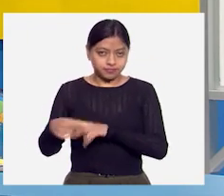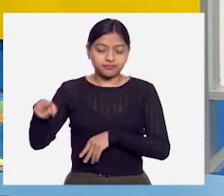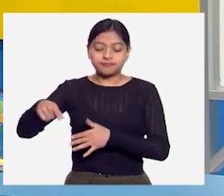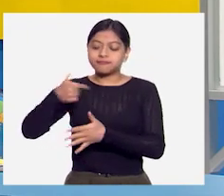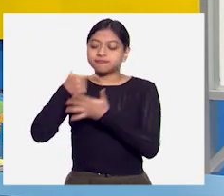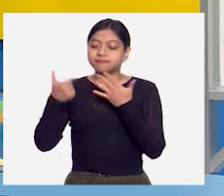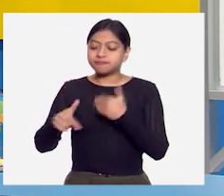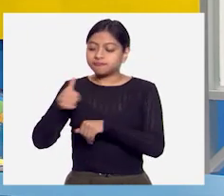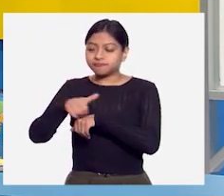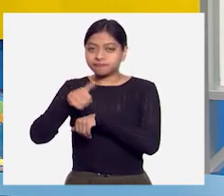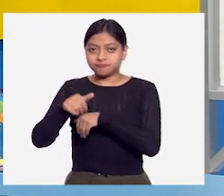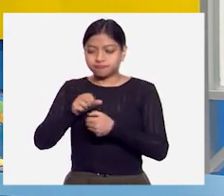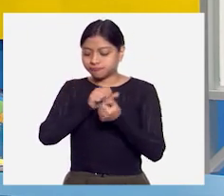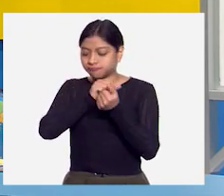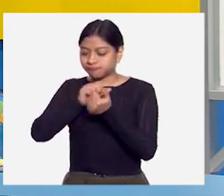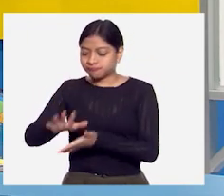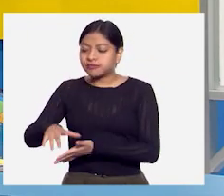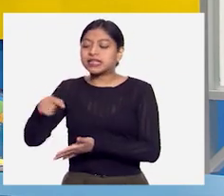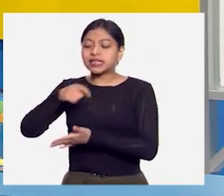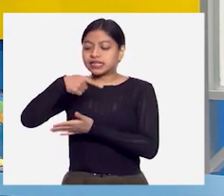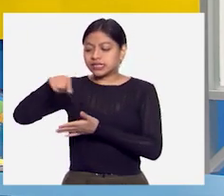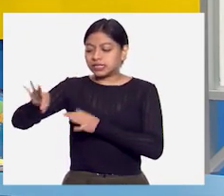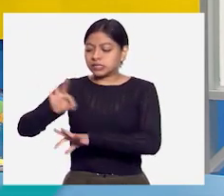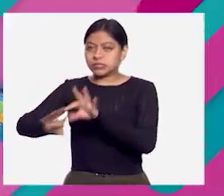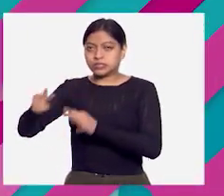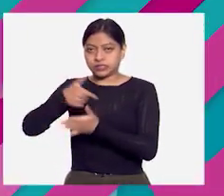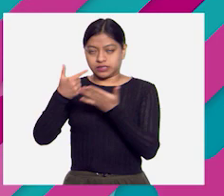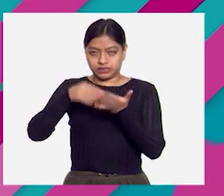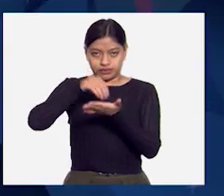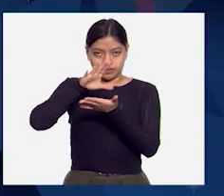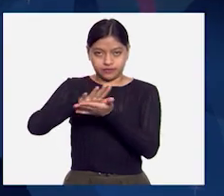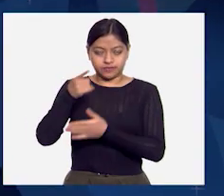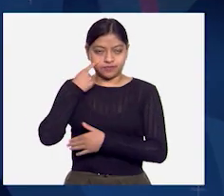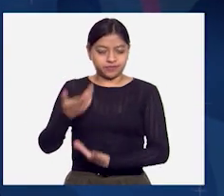resultados de su tirada. A ver, veamos.